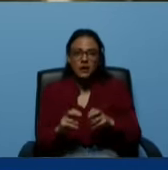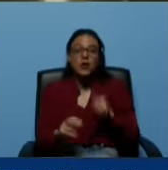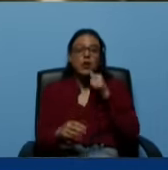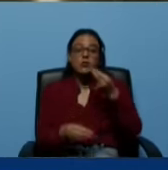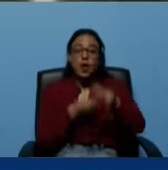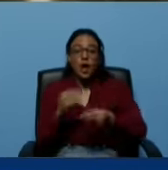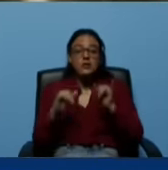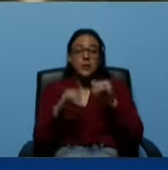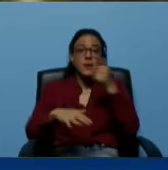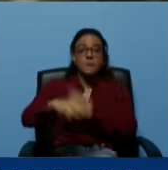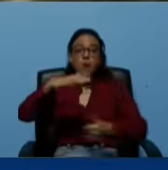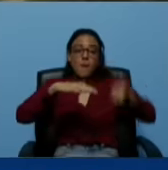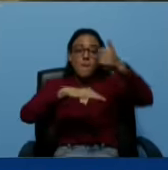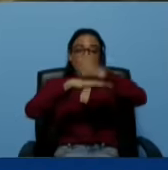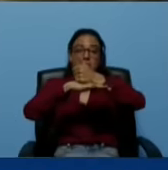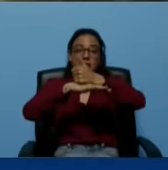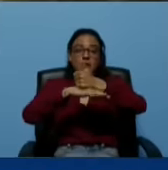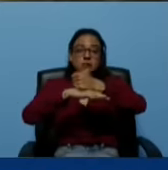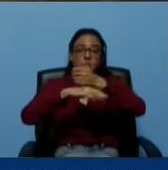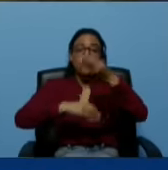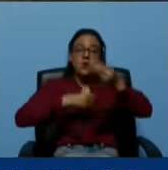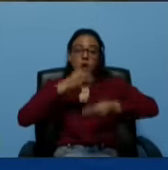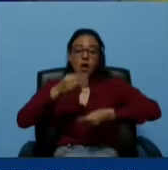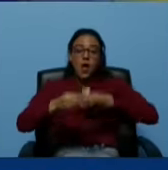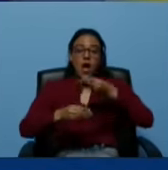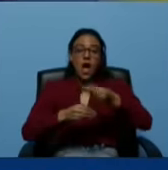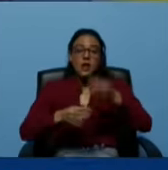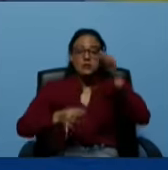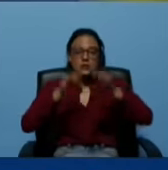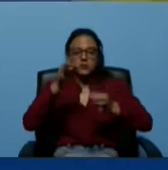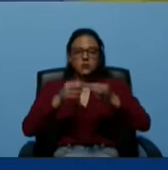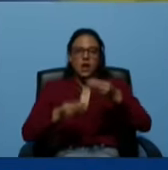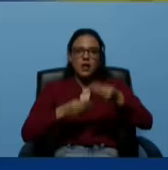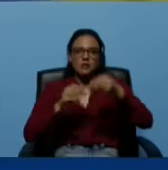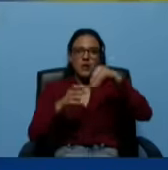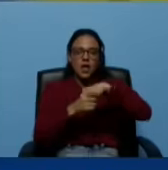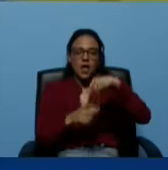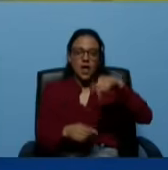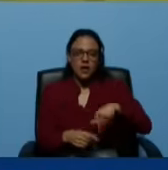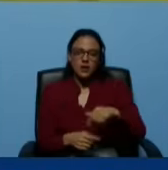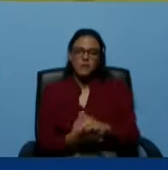ente judicial de nuestro país. Nos encontramos ya a la espera entonces